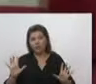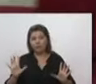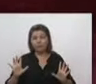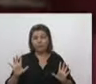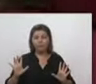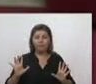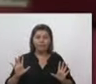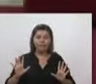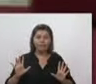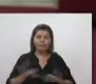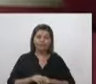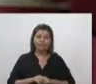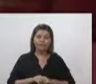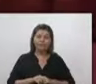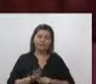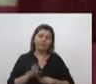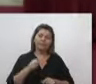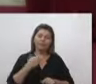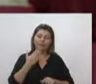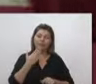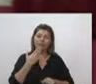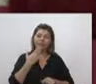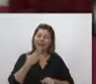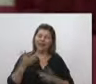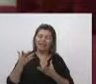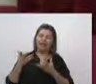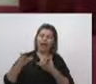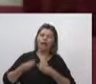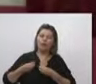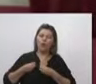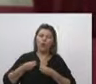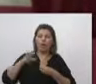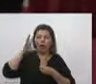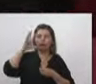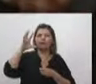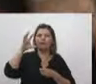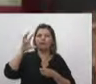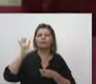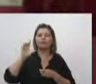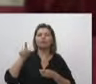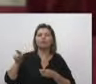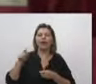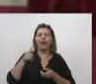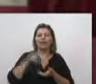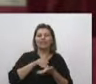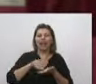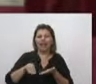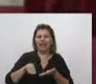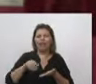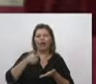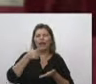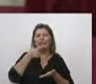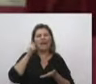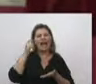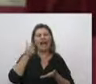homenajes, de cuestiones de privilegio al comienzo de esta jornada, que empezó a las 11 y hasta la 1 no se empezaron a